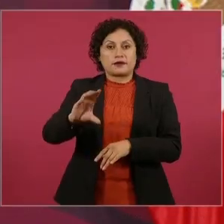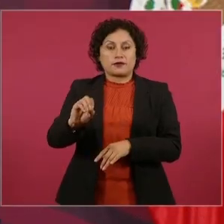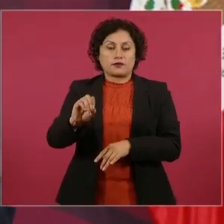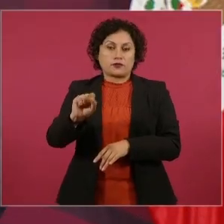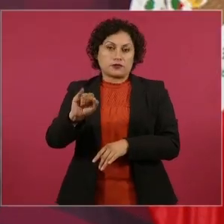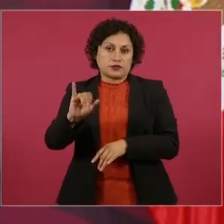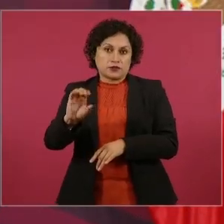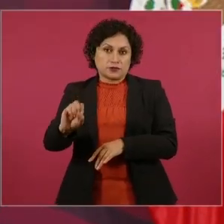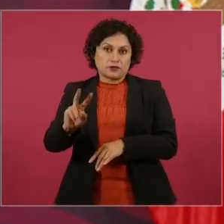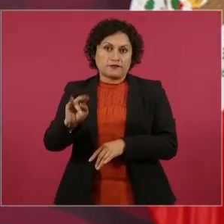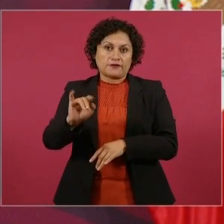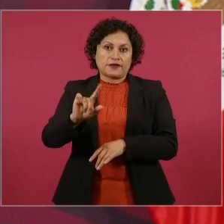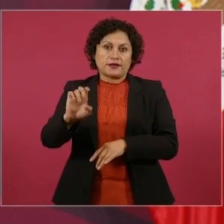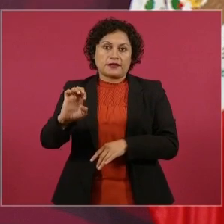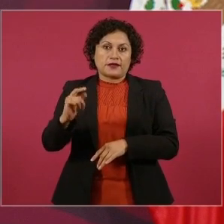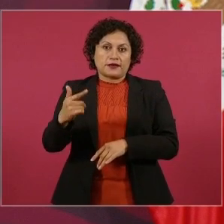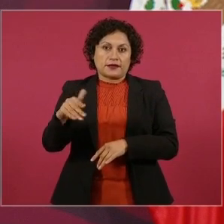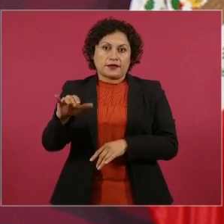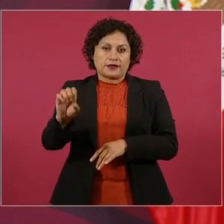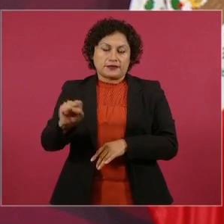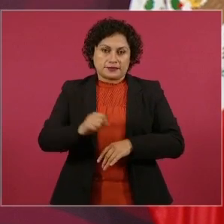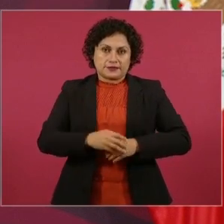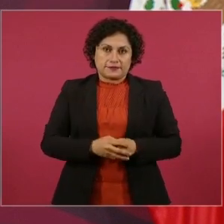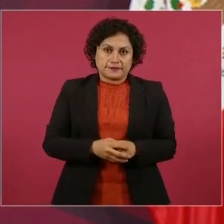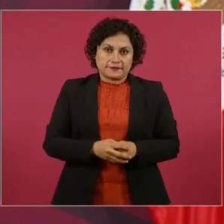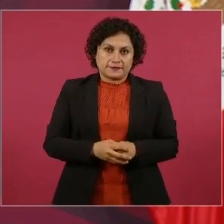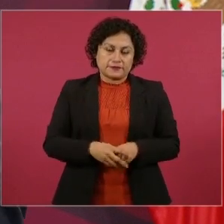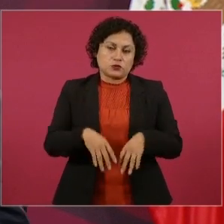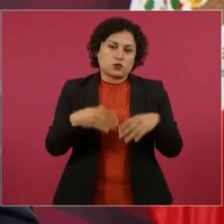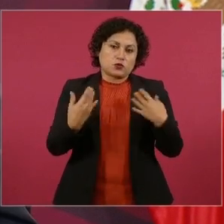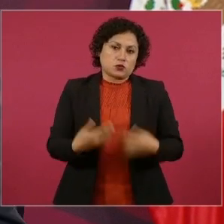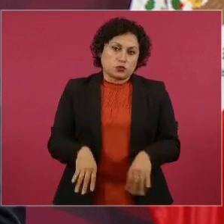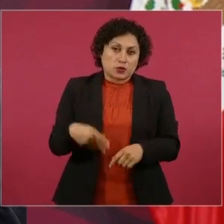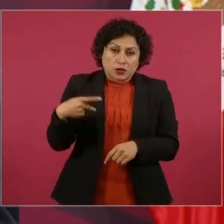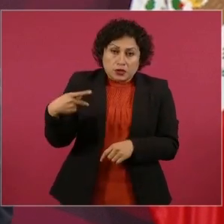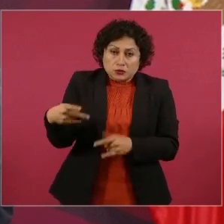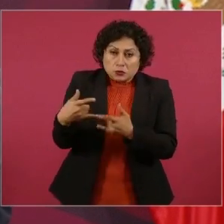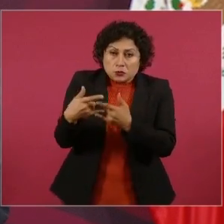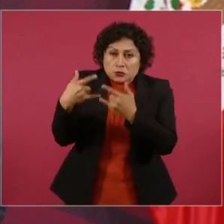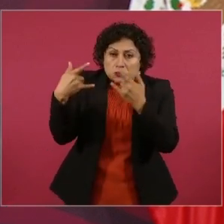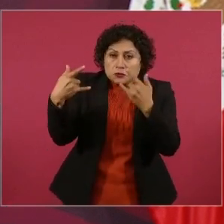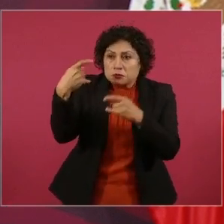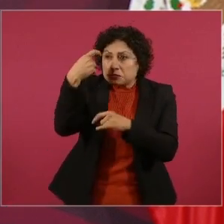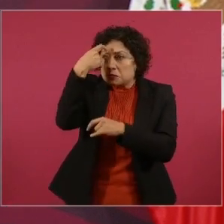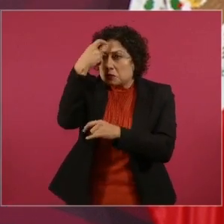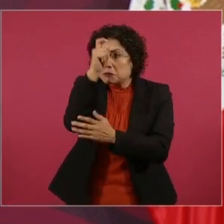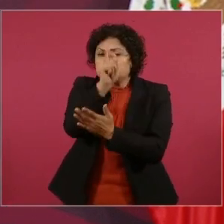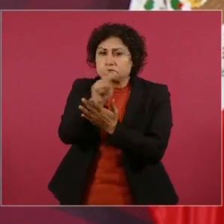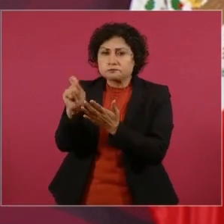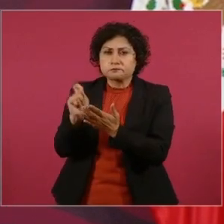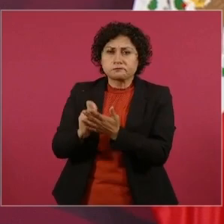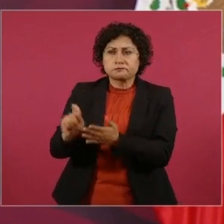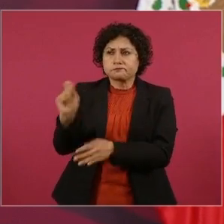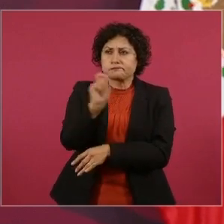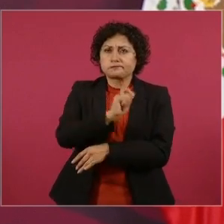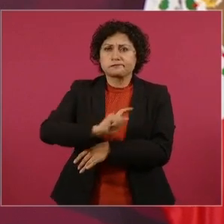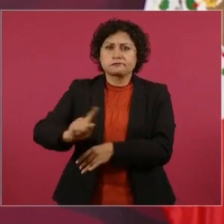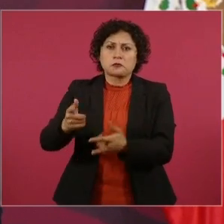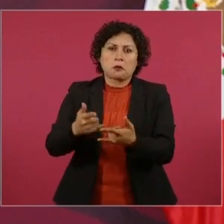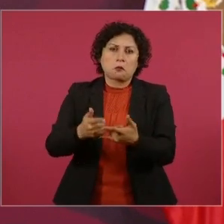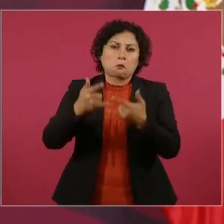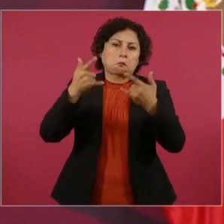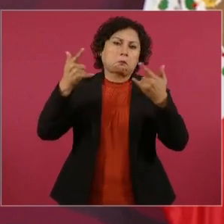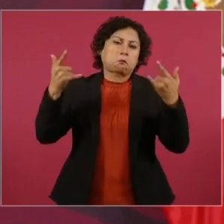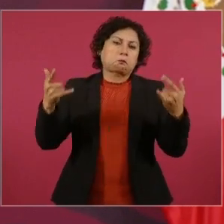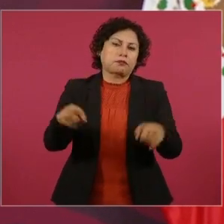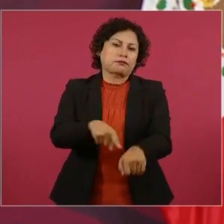vgas sería aquí largo no hablar de su vida académica y la